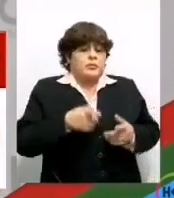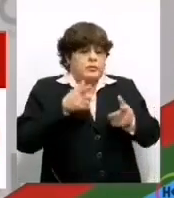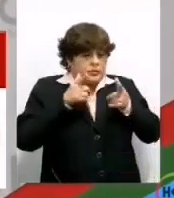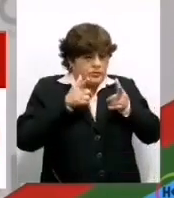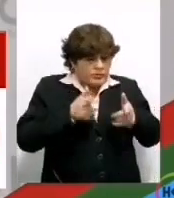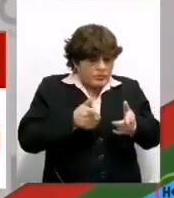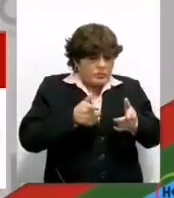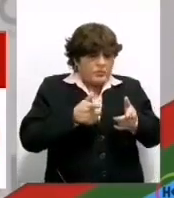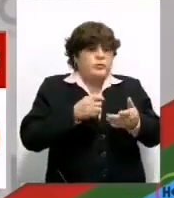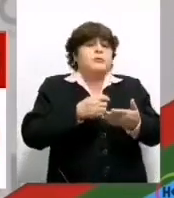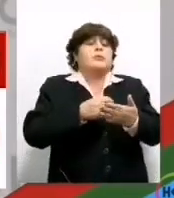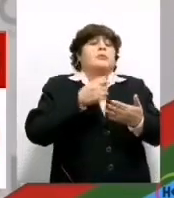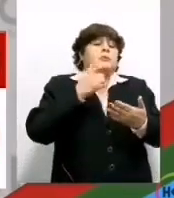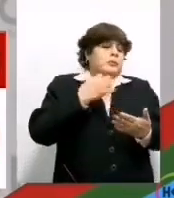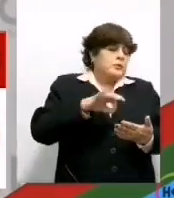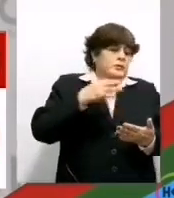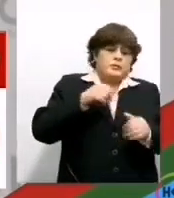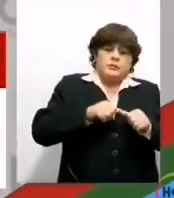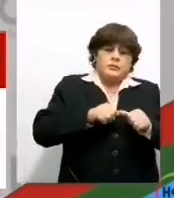concurrente